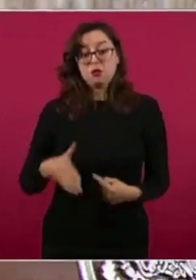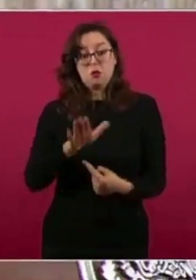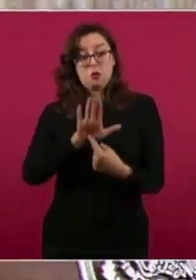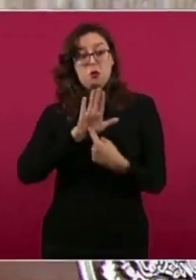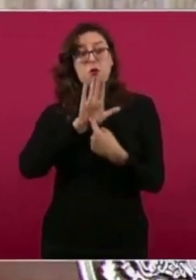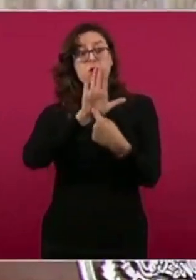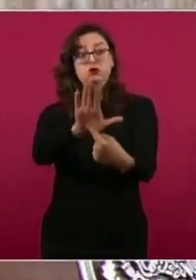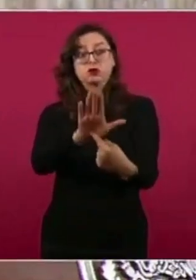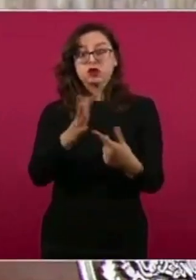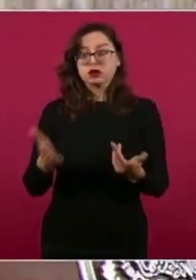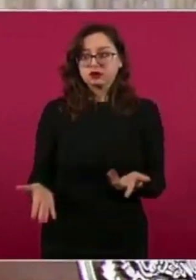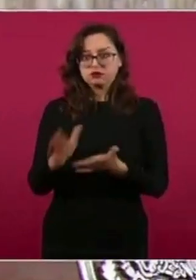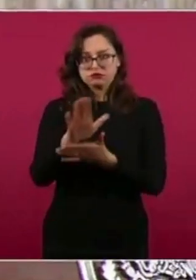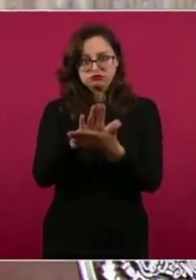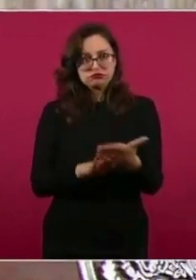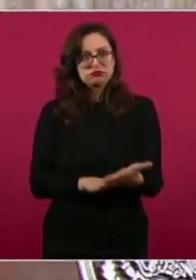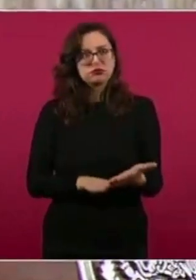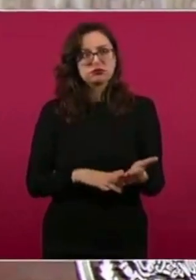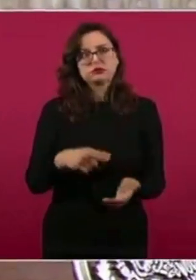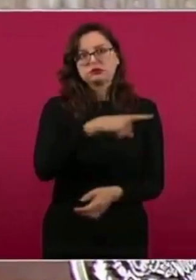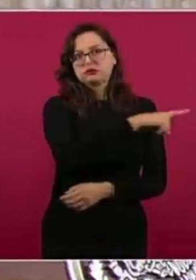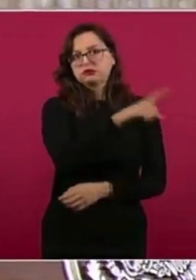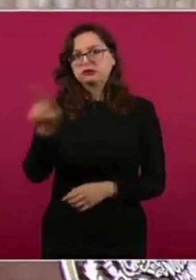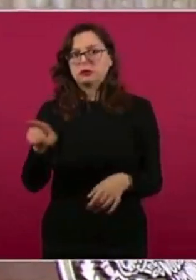porque también recuerdo que el último año